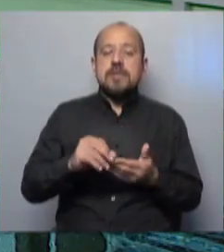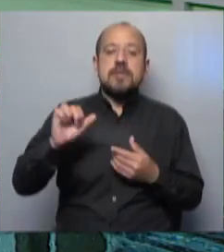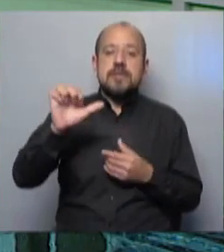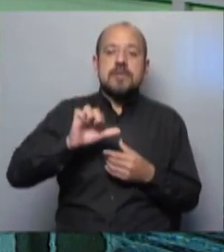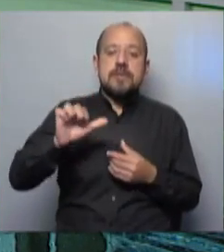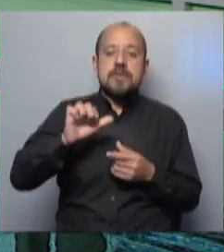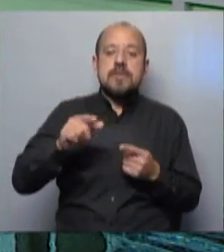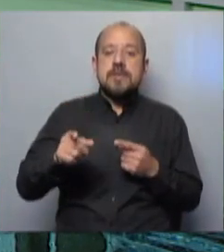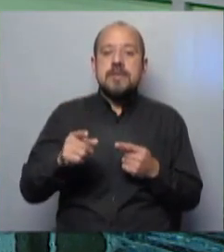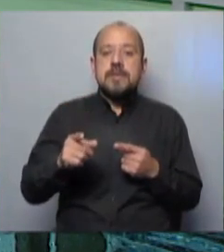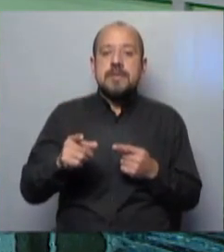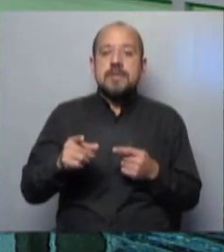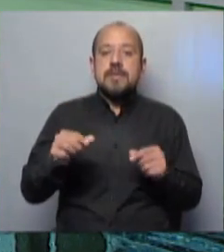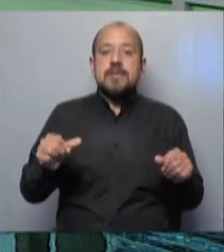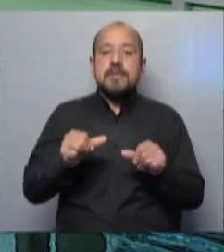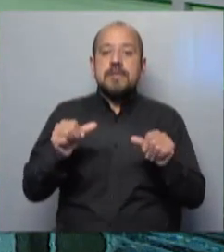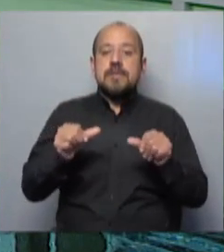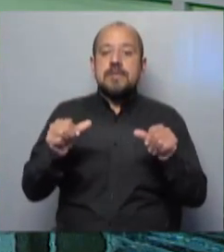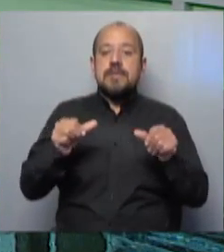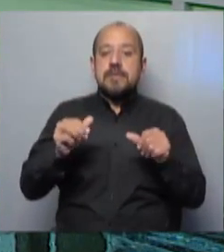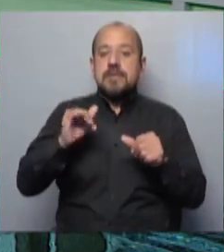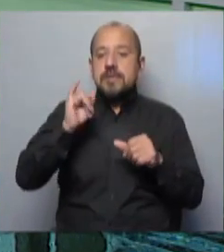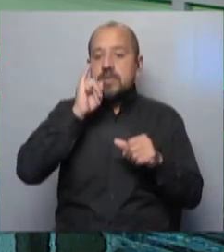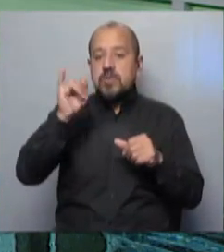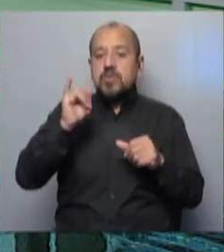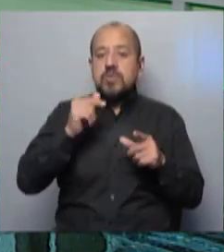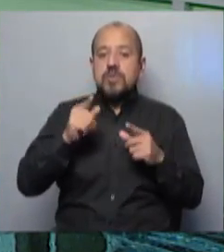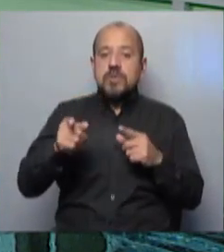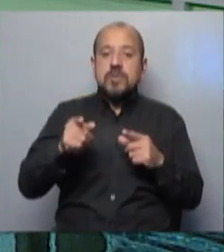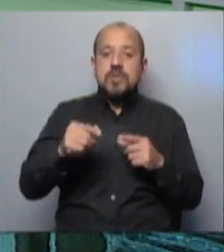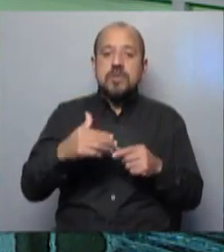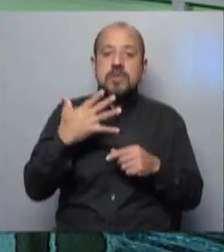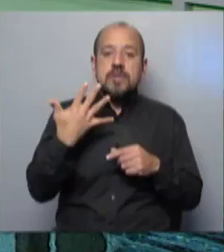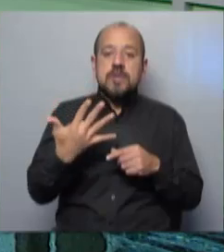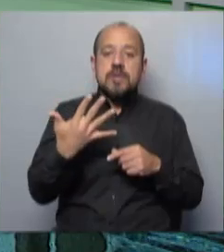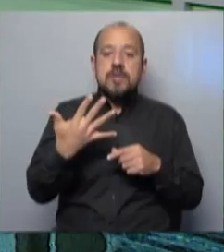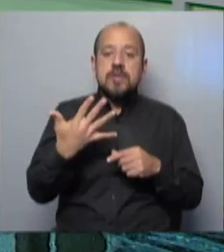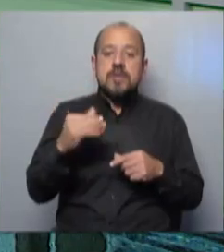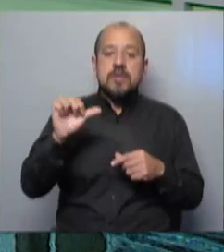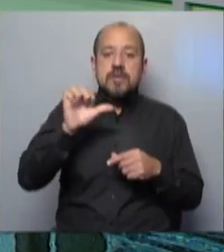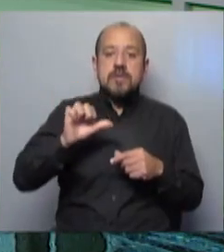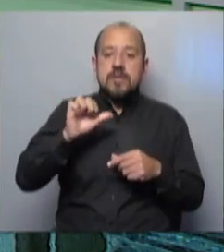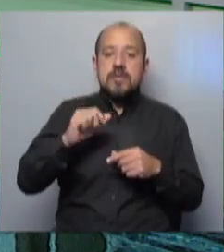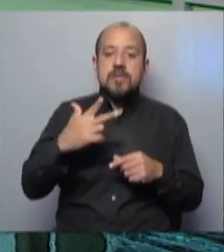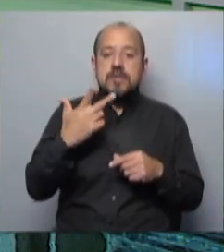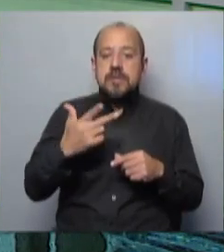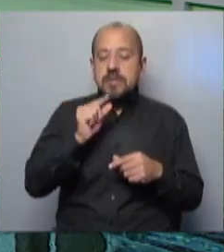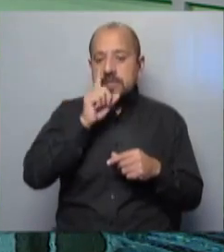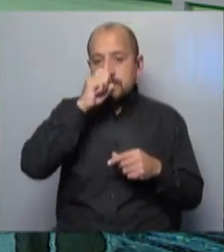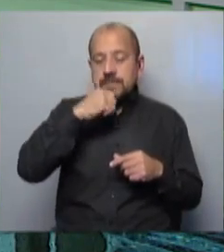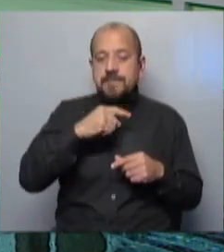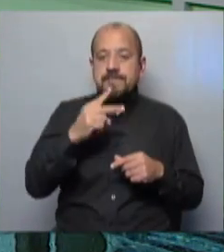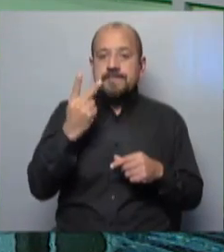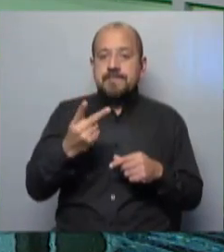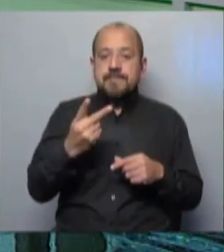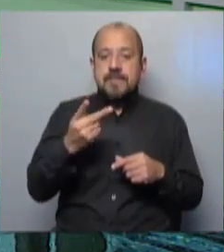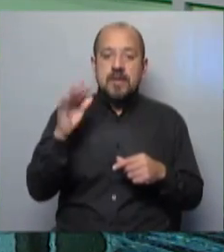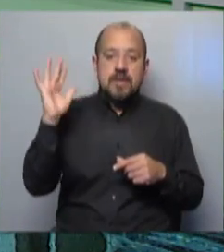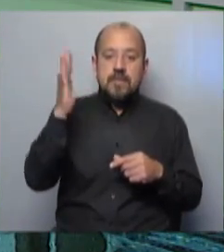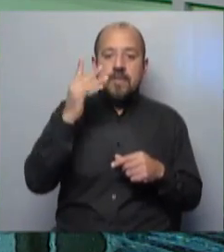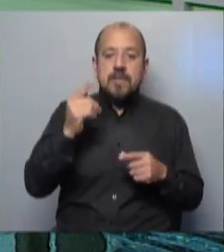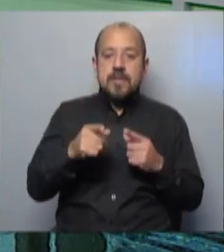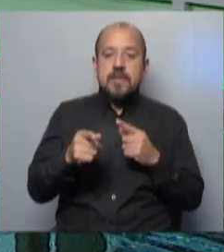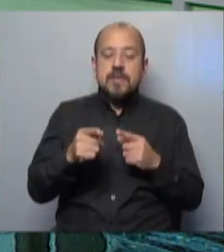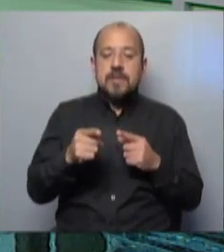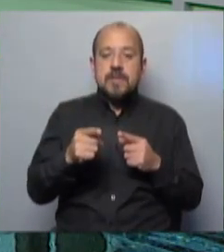que hicieron la denuncia frente al suprema corte de justicia en este caso estas cinco empresas tres de montevideo y dos del interior